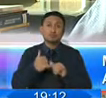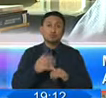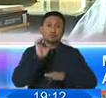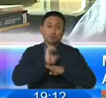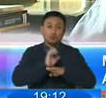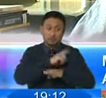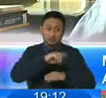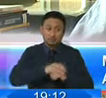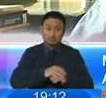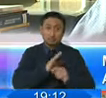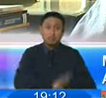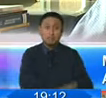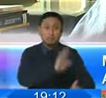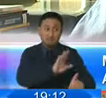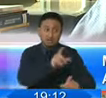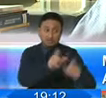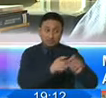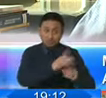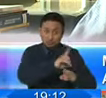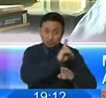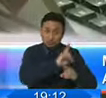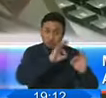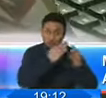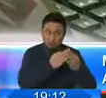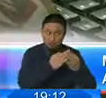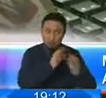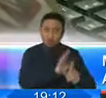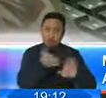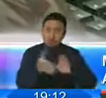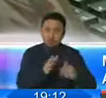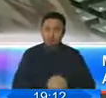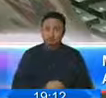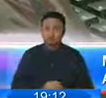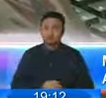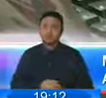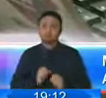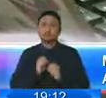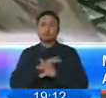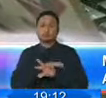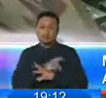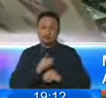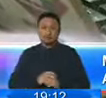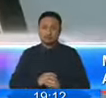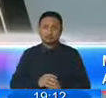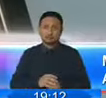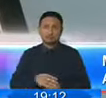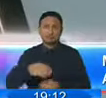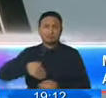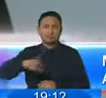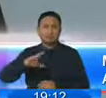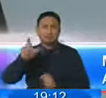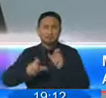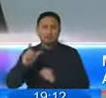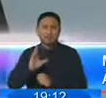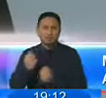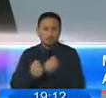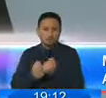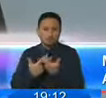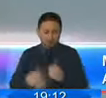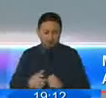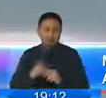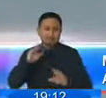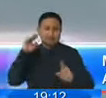amenazas inclusive de muerte contra él y contra su familia. En su cuenta de Twitter, Correa, en donde tiene una mayor participación de sus seguidores, ha enviado